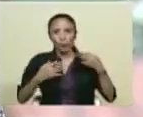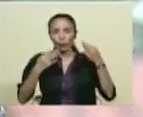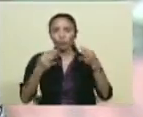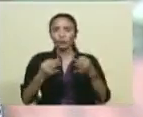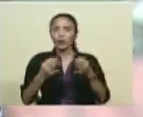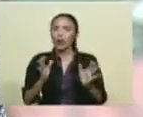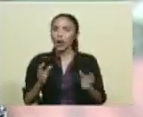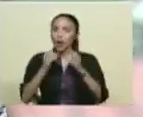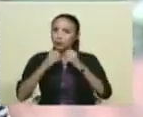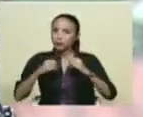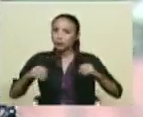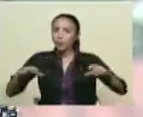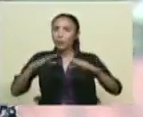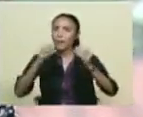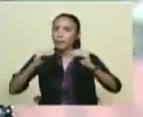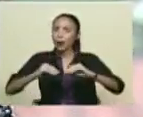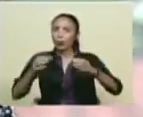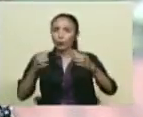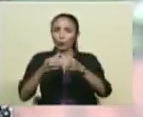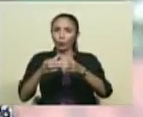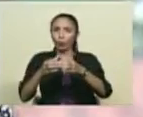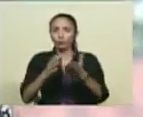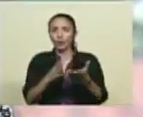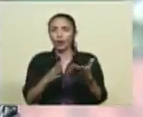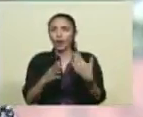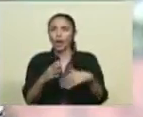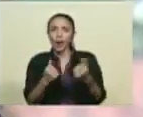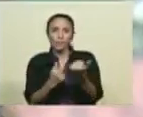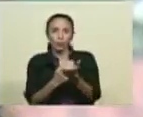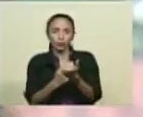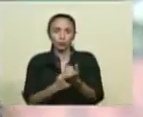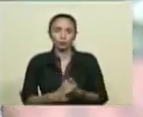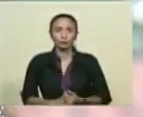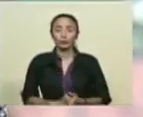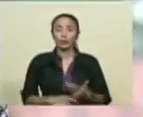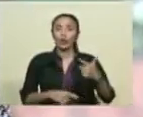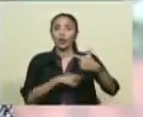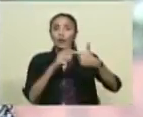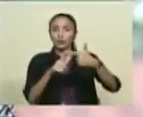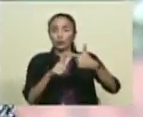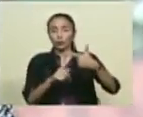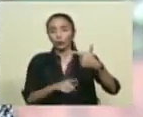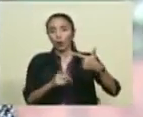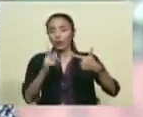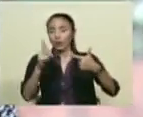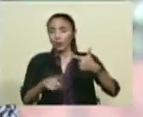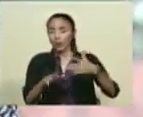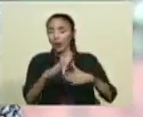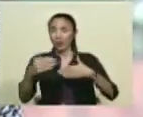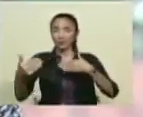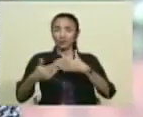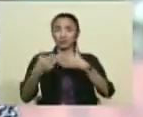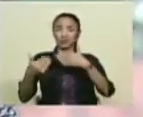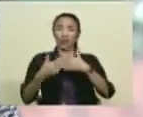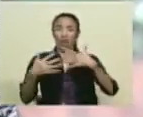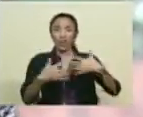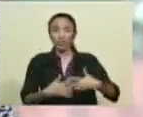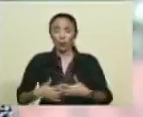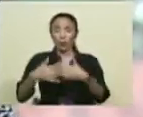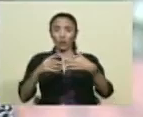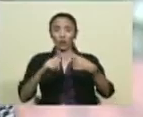ampliar los mecanismos de cooperación. Usted también ha ya fijado posición, rechazado las declaraciones de Estados Unidos y de